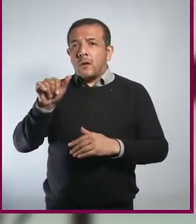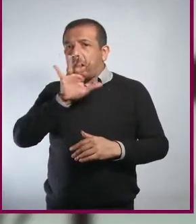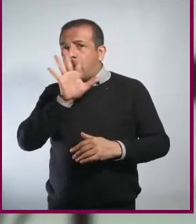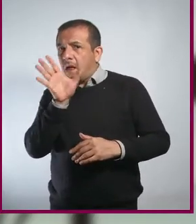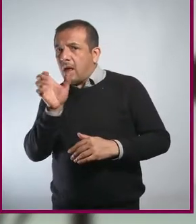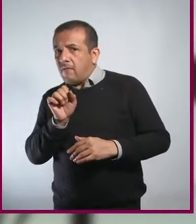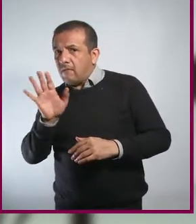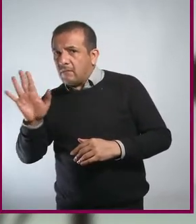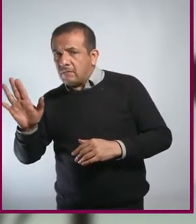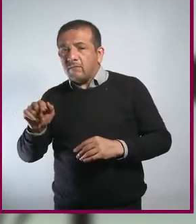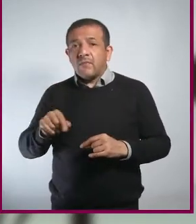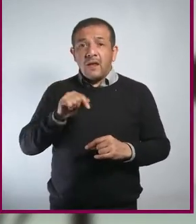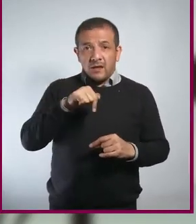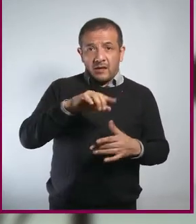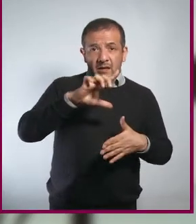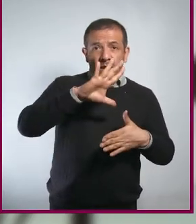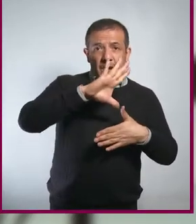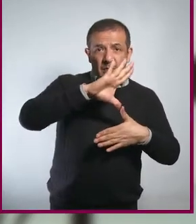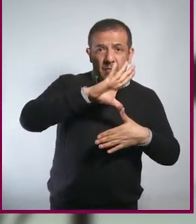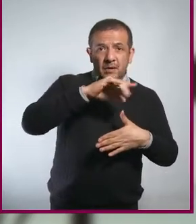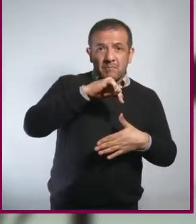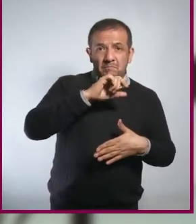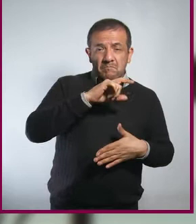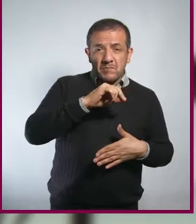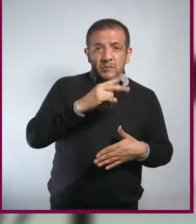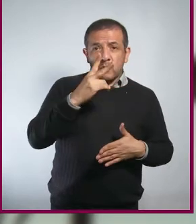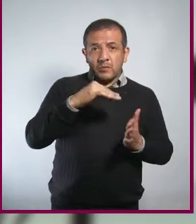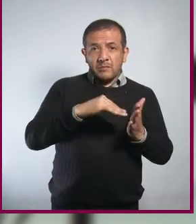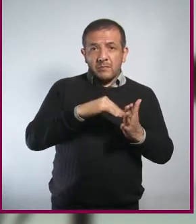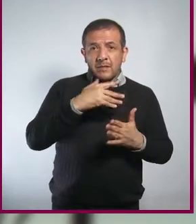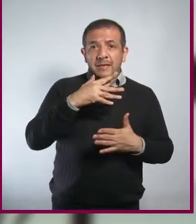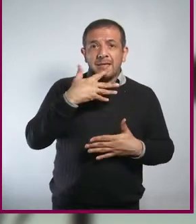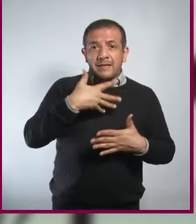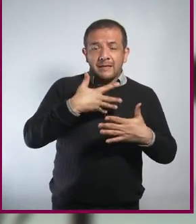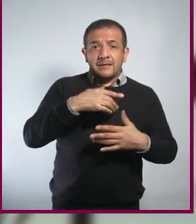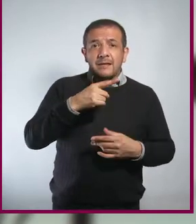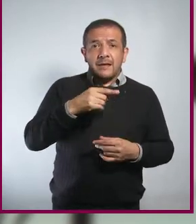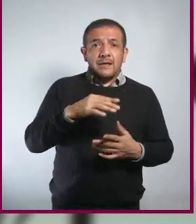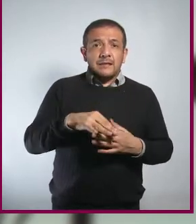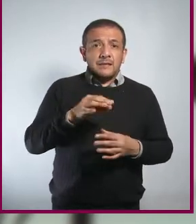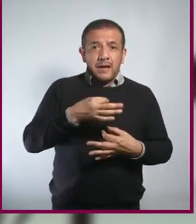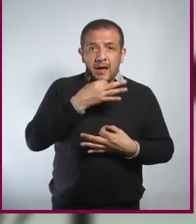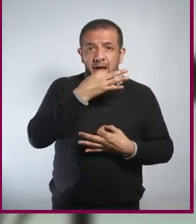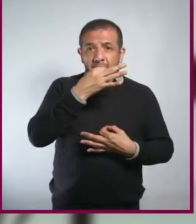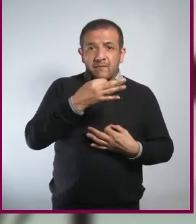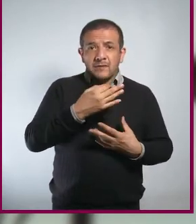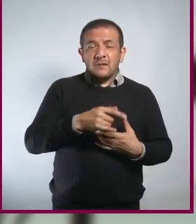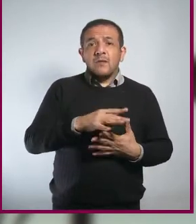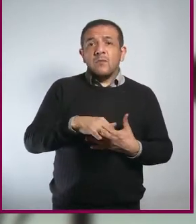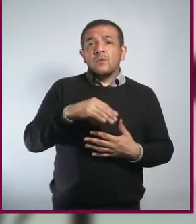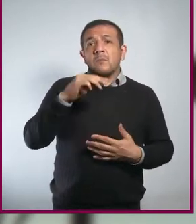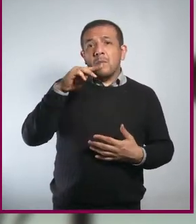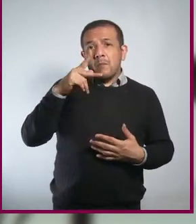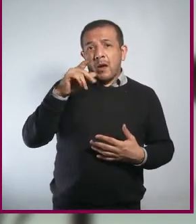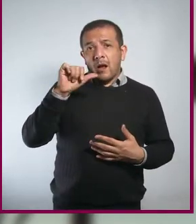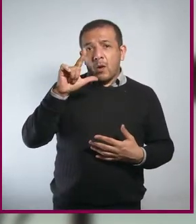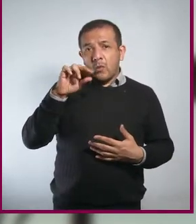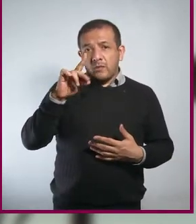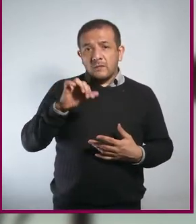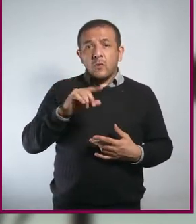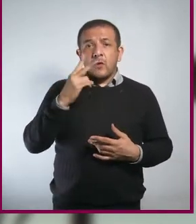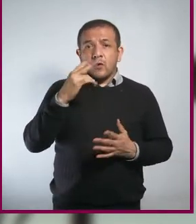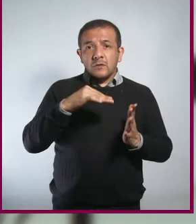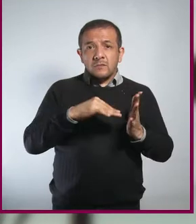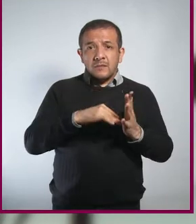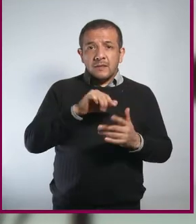En América, nuestro continente, ese mismo año se reportaron más de 500,000 de casos de paludismo y para el 2016 se